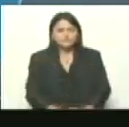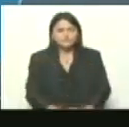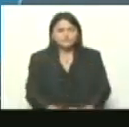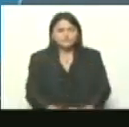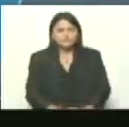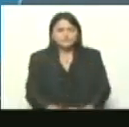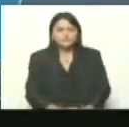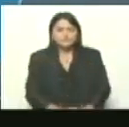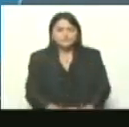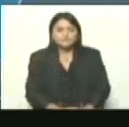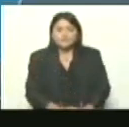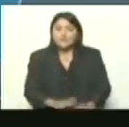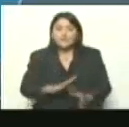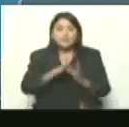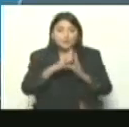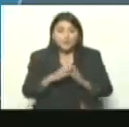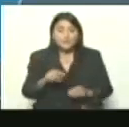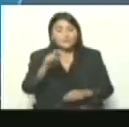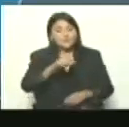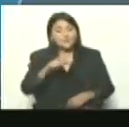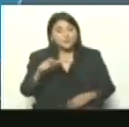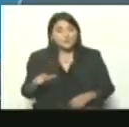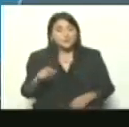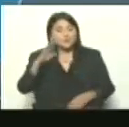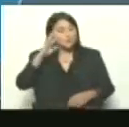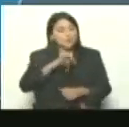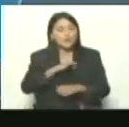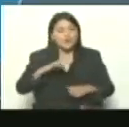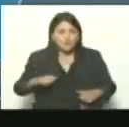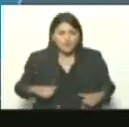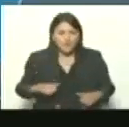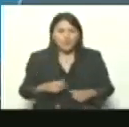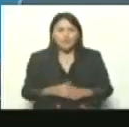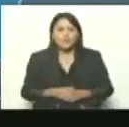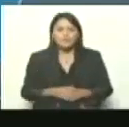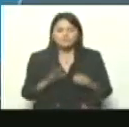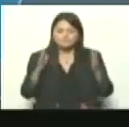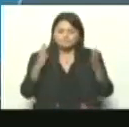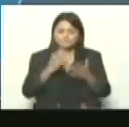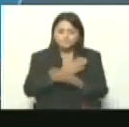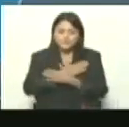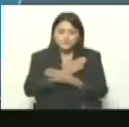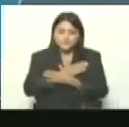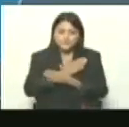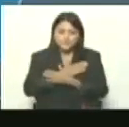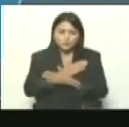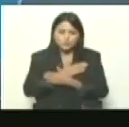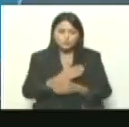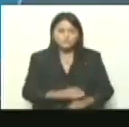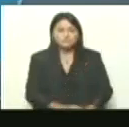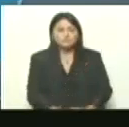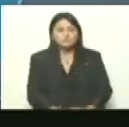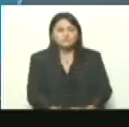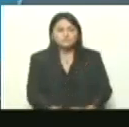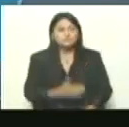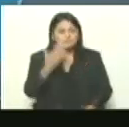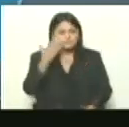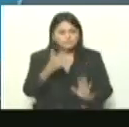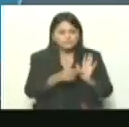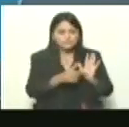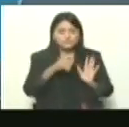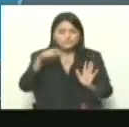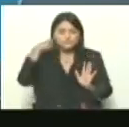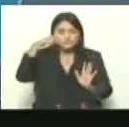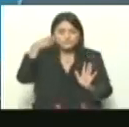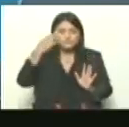operacional, a todos los oficiales y soldados que están con espíritu combativo. Vamos a ver este video porque este